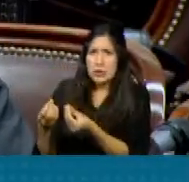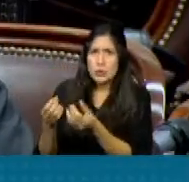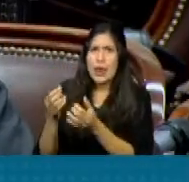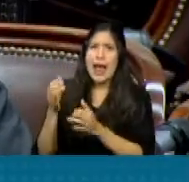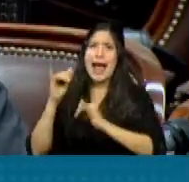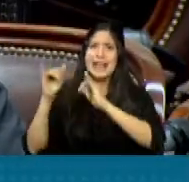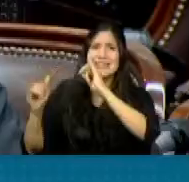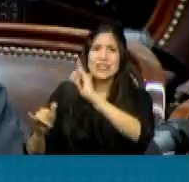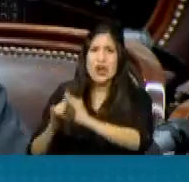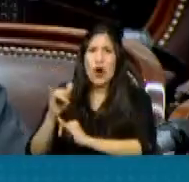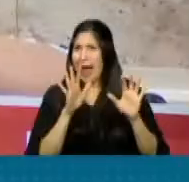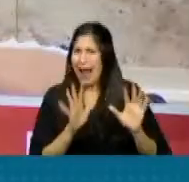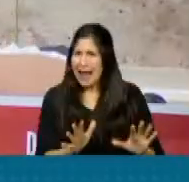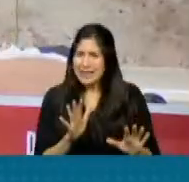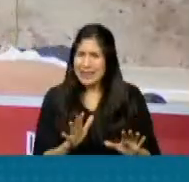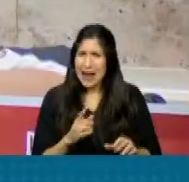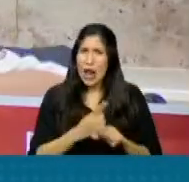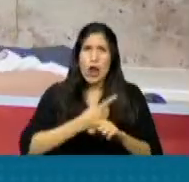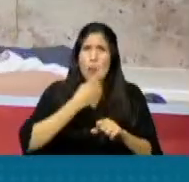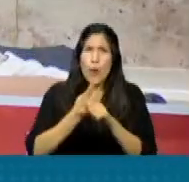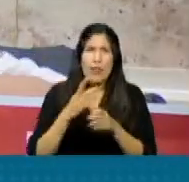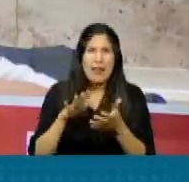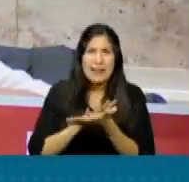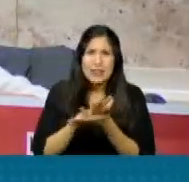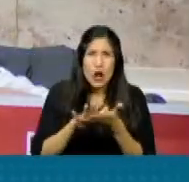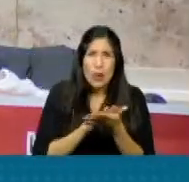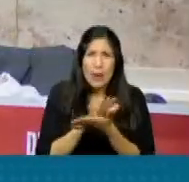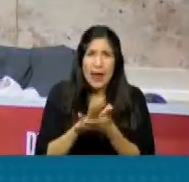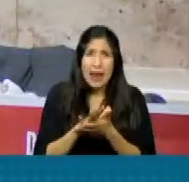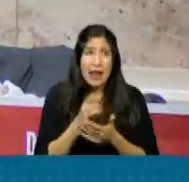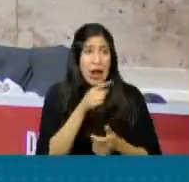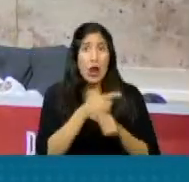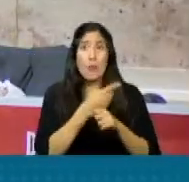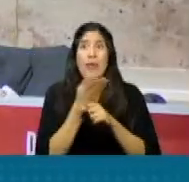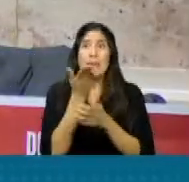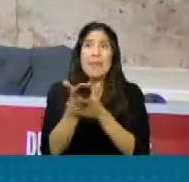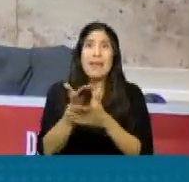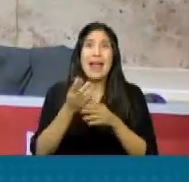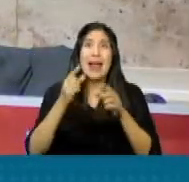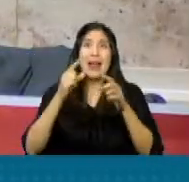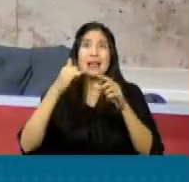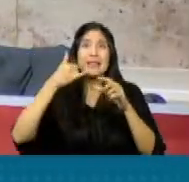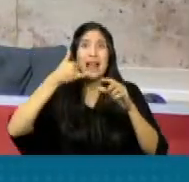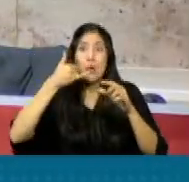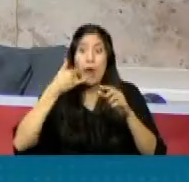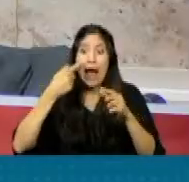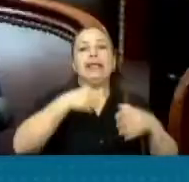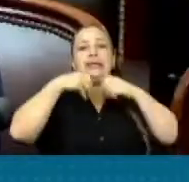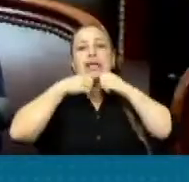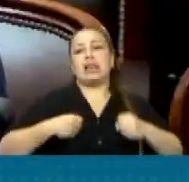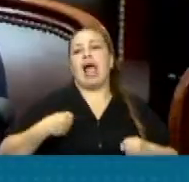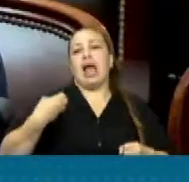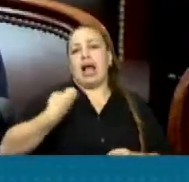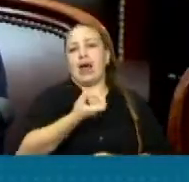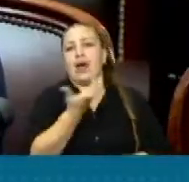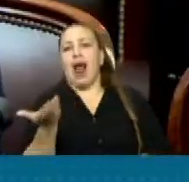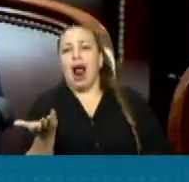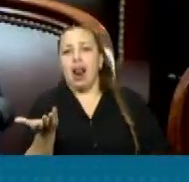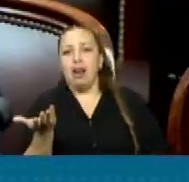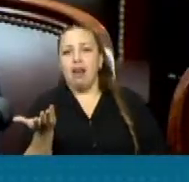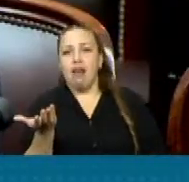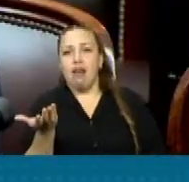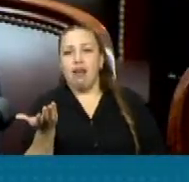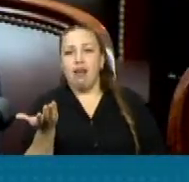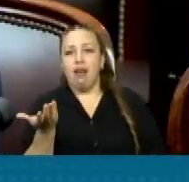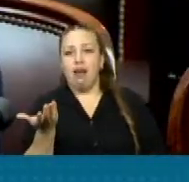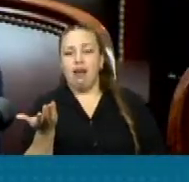eventualmente avanza... Aunque pague un costo no me importa. Yo sé que con mi electorado a esto le cierra. Es más, yo te diría que en vez de costo político, al revés.